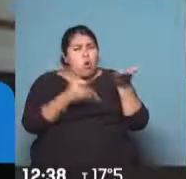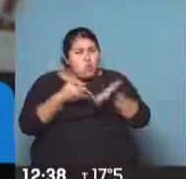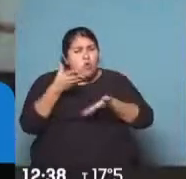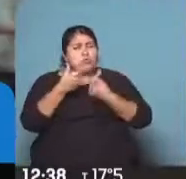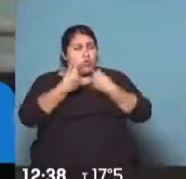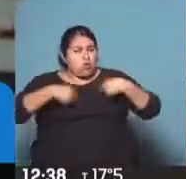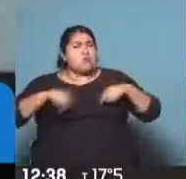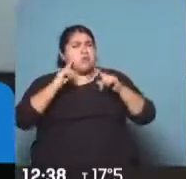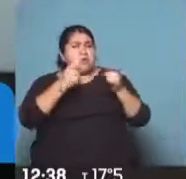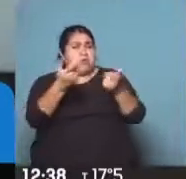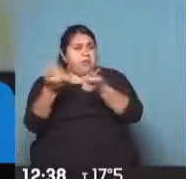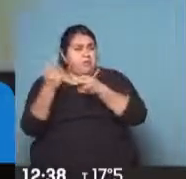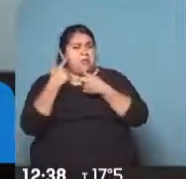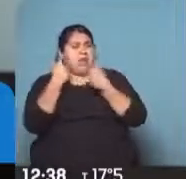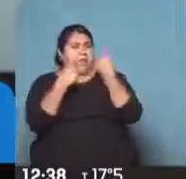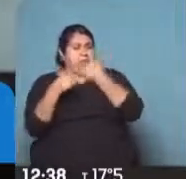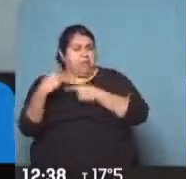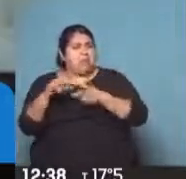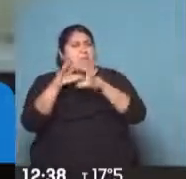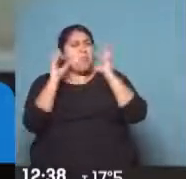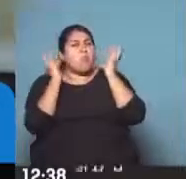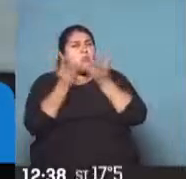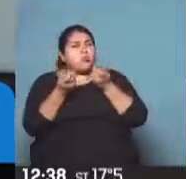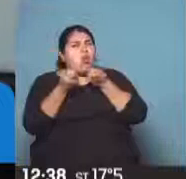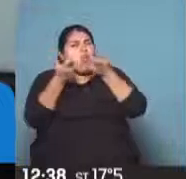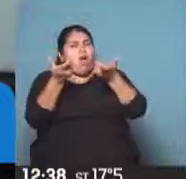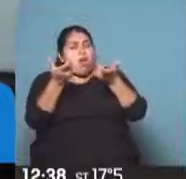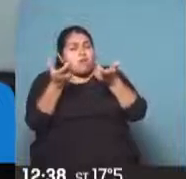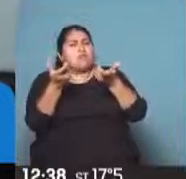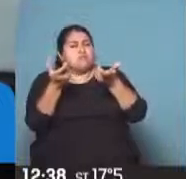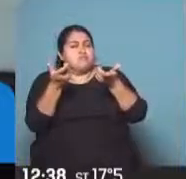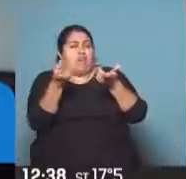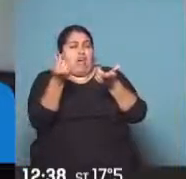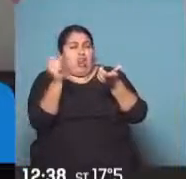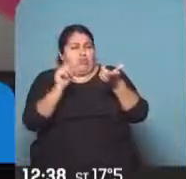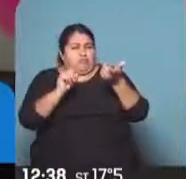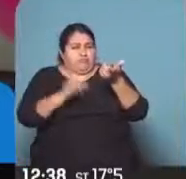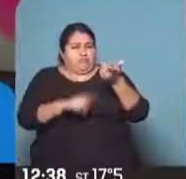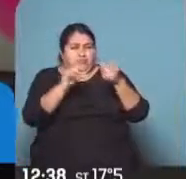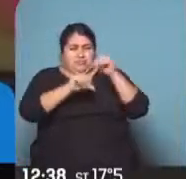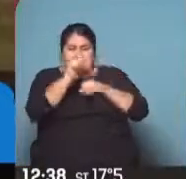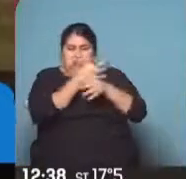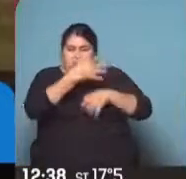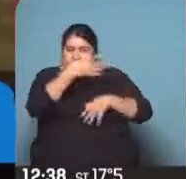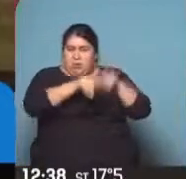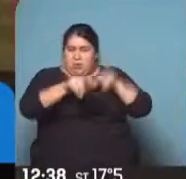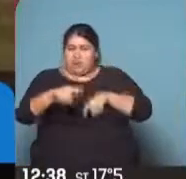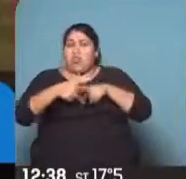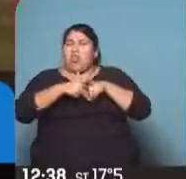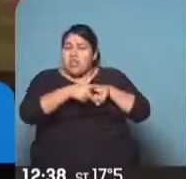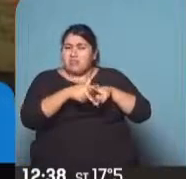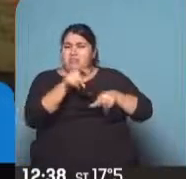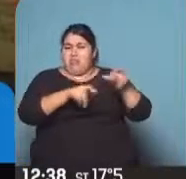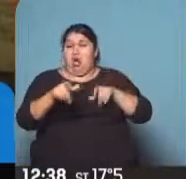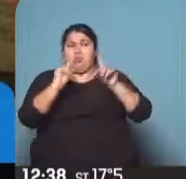conocimiento y aportarle al mundo todo lo que lo valioso que tenemos acá que son nuestros científicos que son nuestros técnicos y